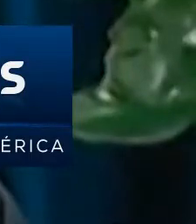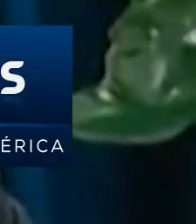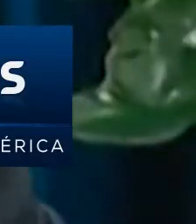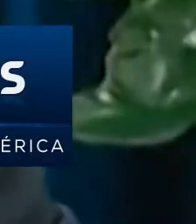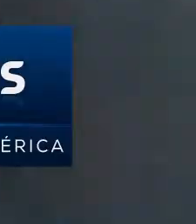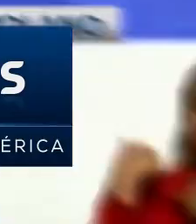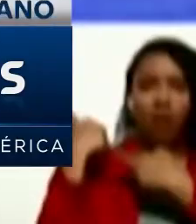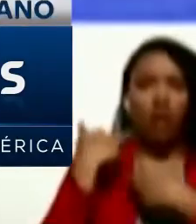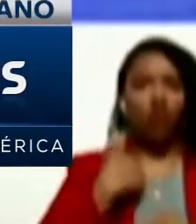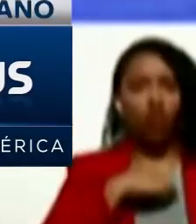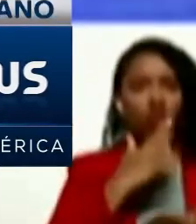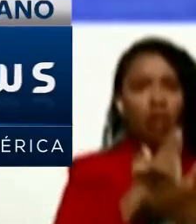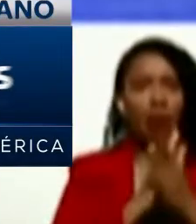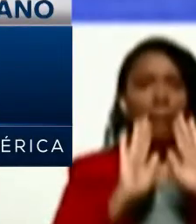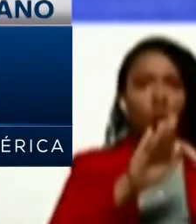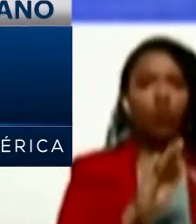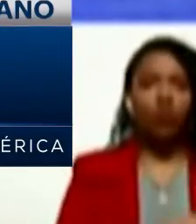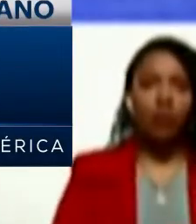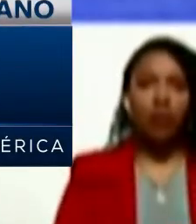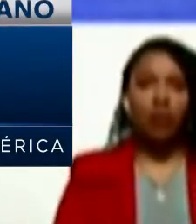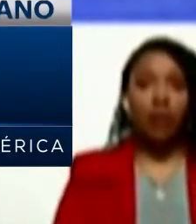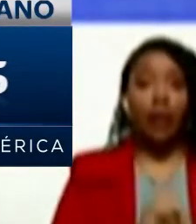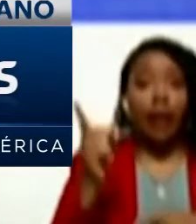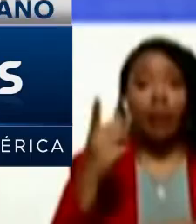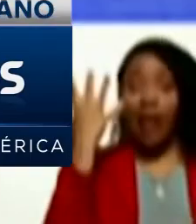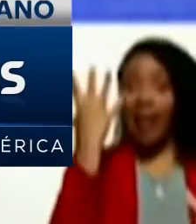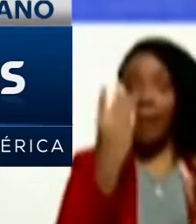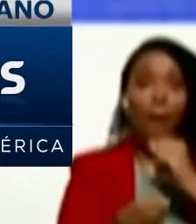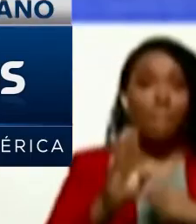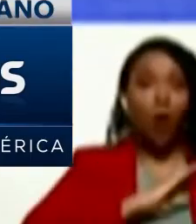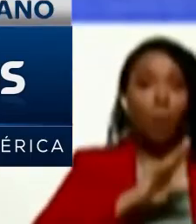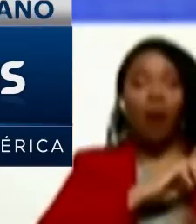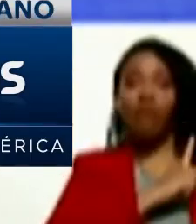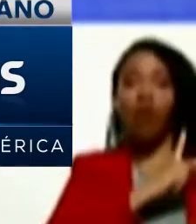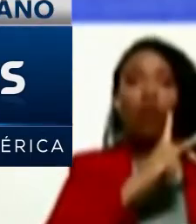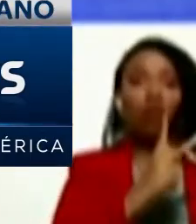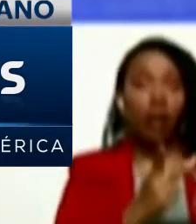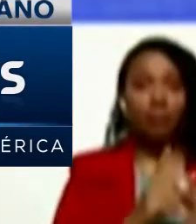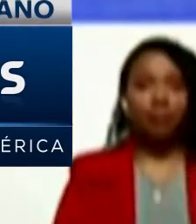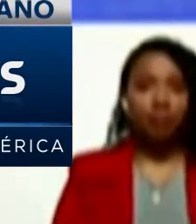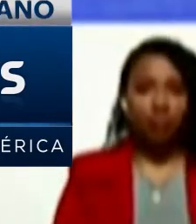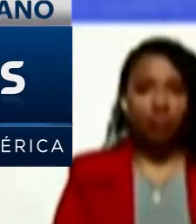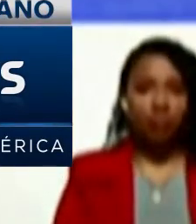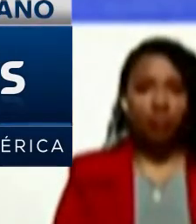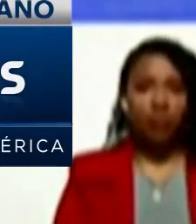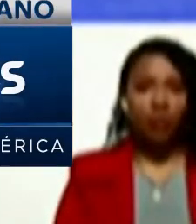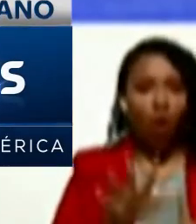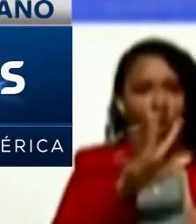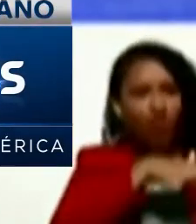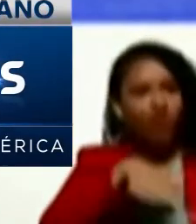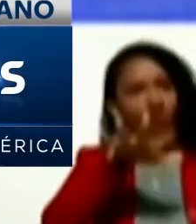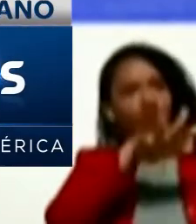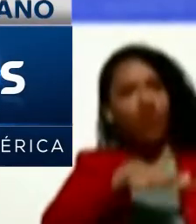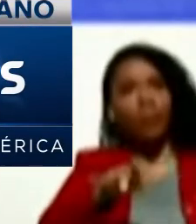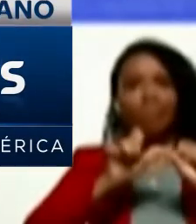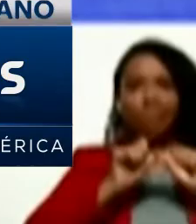Aires. Razones que se escapan a nuestra propia voluntad, de las conspiraciones